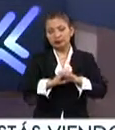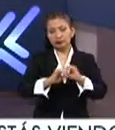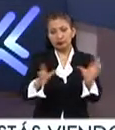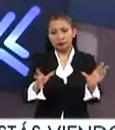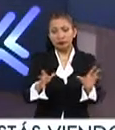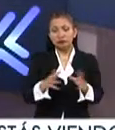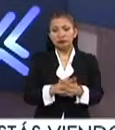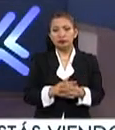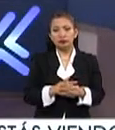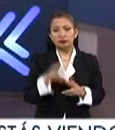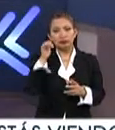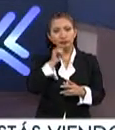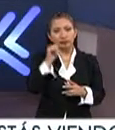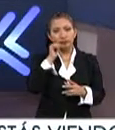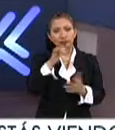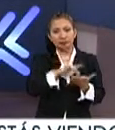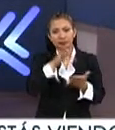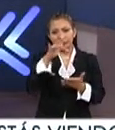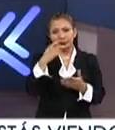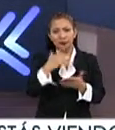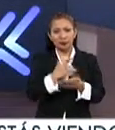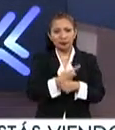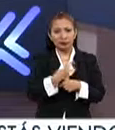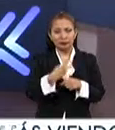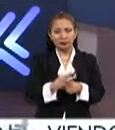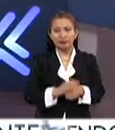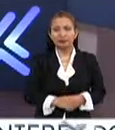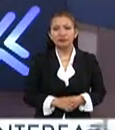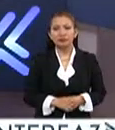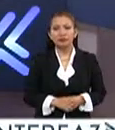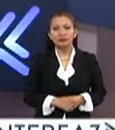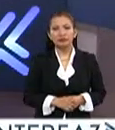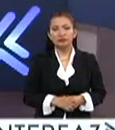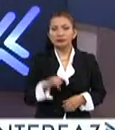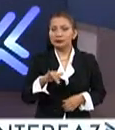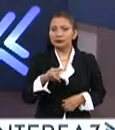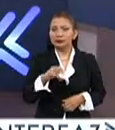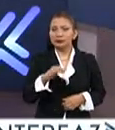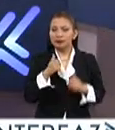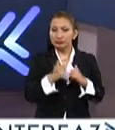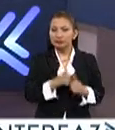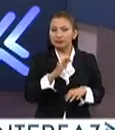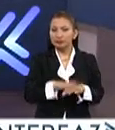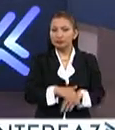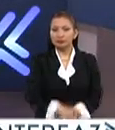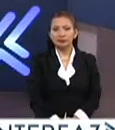supuesto siempre. Gracias Muchas por gracias. la invitación. Al contrario, gracias. A la orden. Estamos en Interfaz, no se vayan, tenemos más.